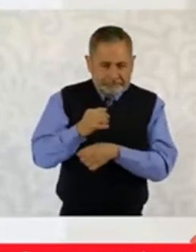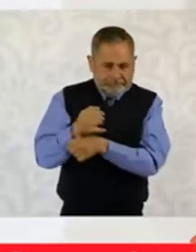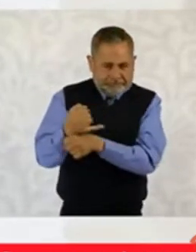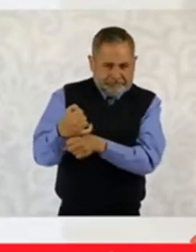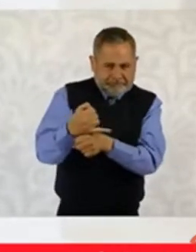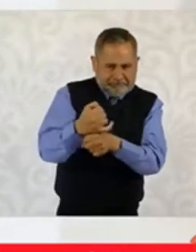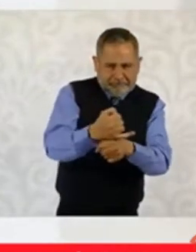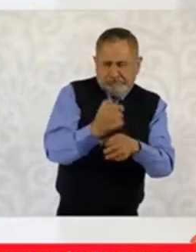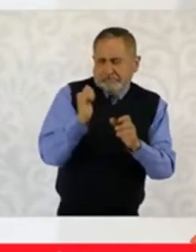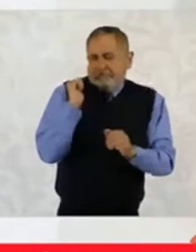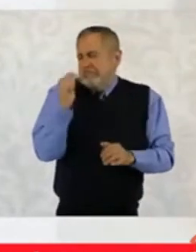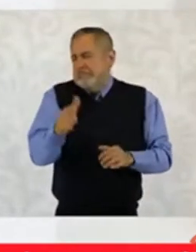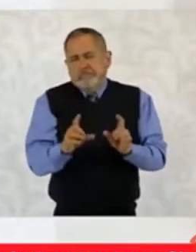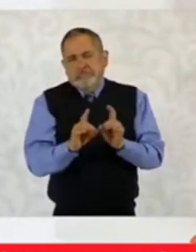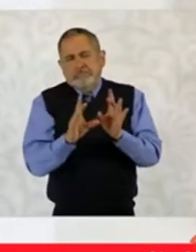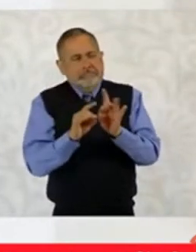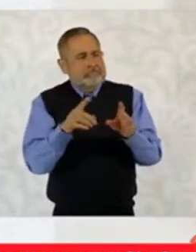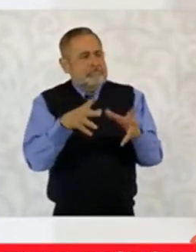investigación